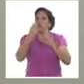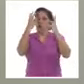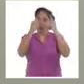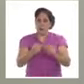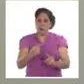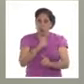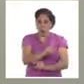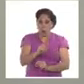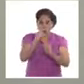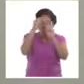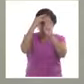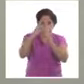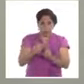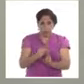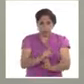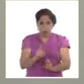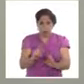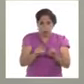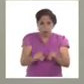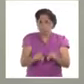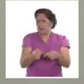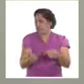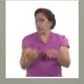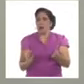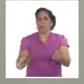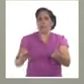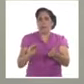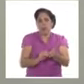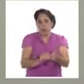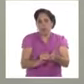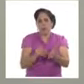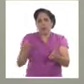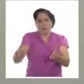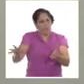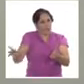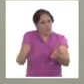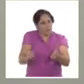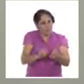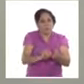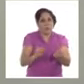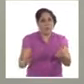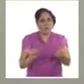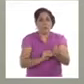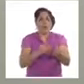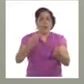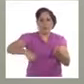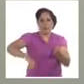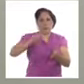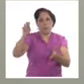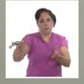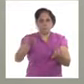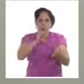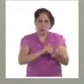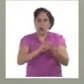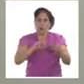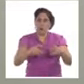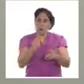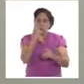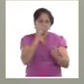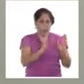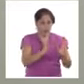que tiene que ver con la implementación de esta estrategia. En el año 2023 transitamos por la primera